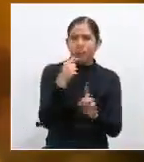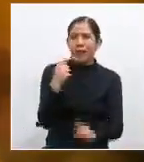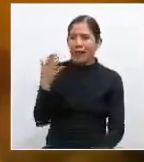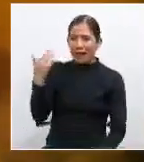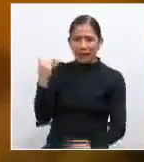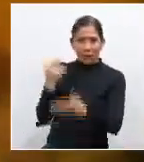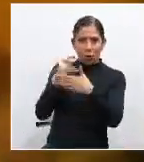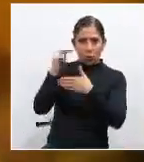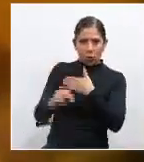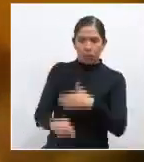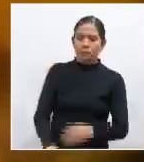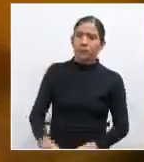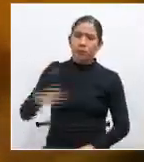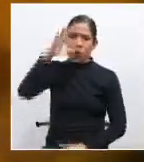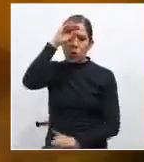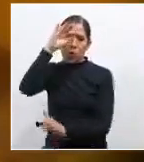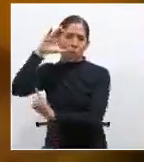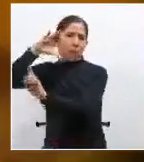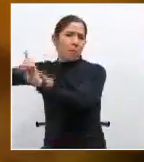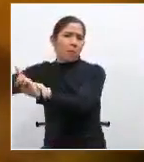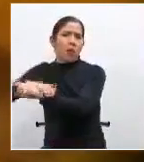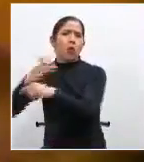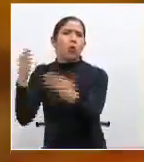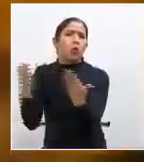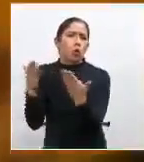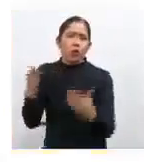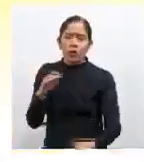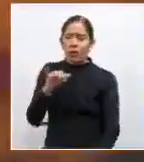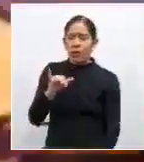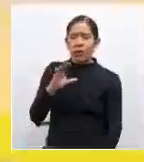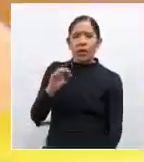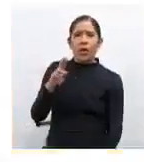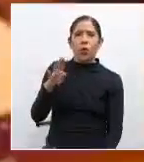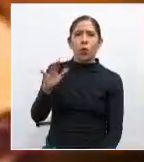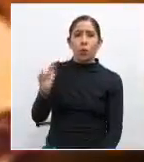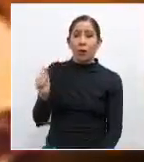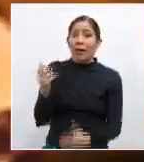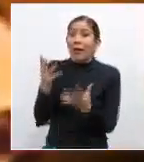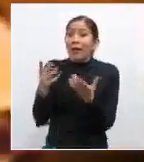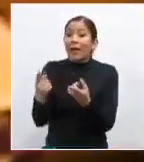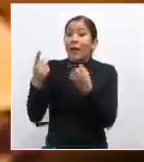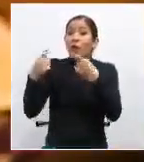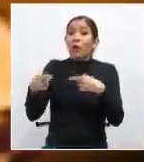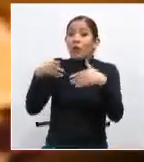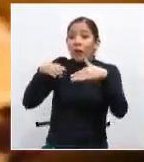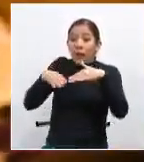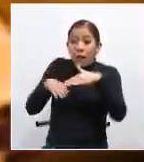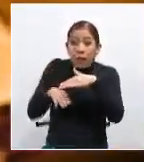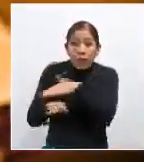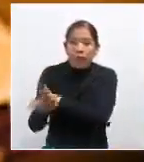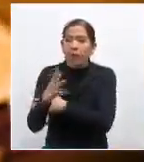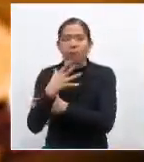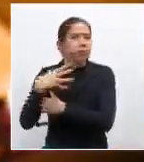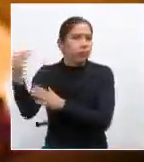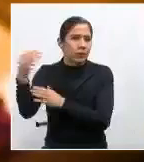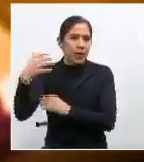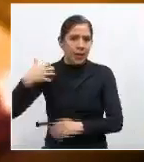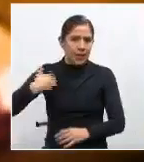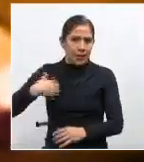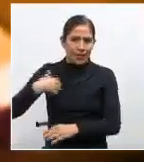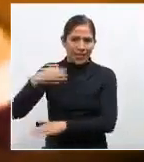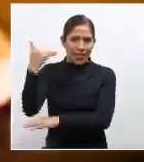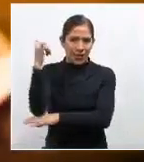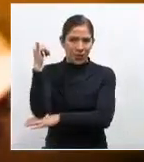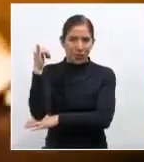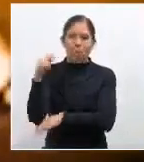El hombre fue detenido en el municipio de Yacuiba cuando pretendía cruzar el puesto fronterizo y salir del país rumbo a Argentina.